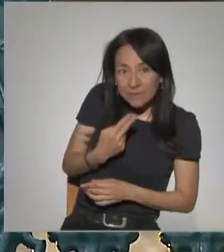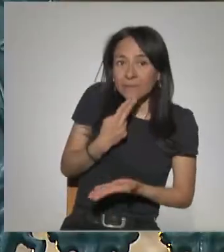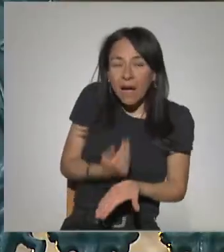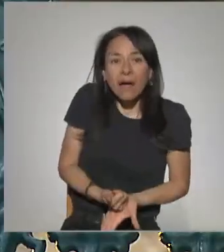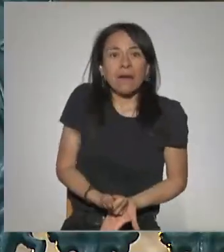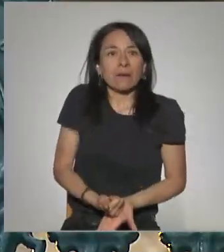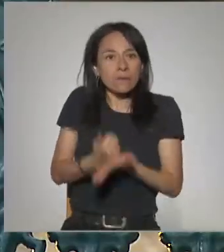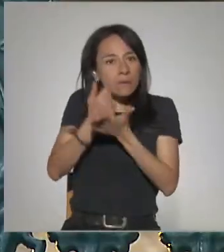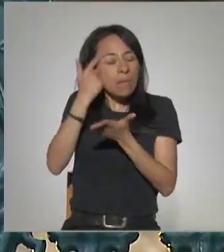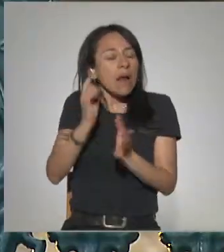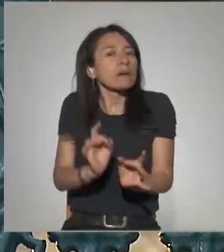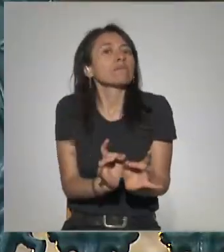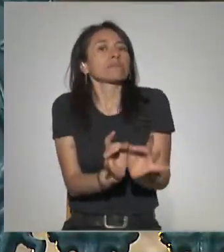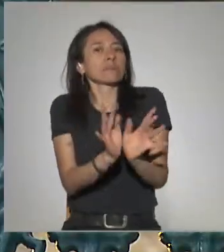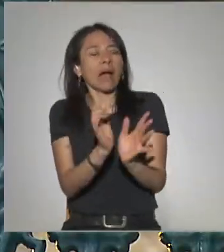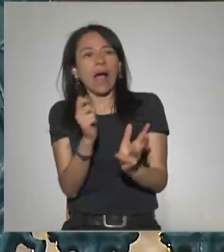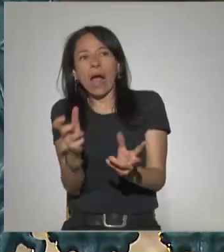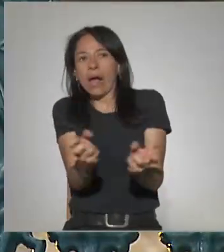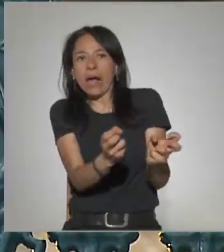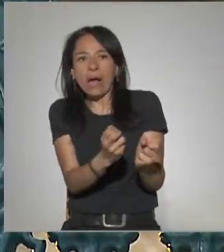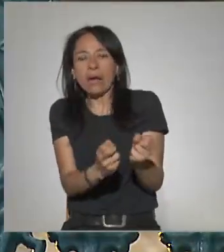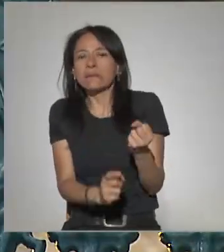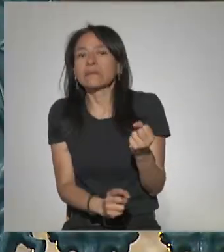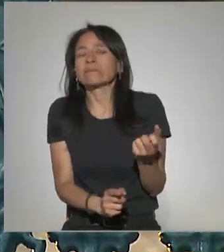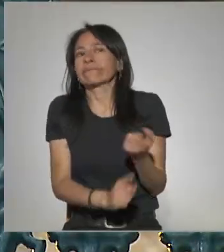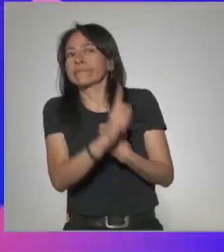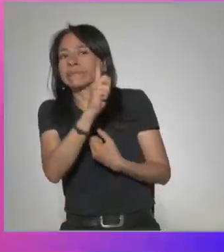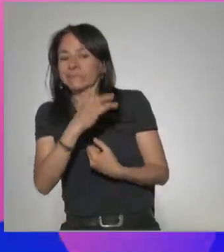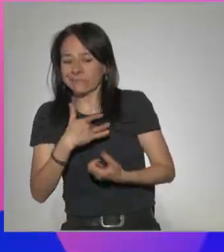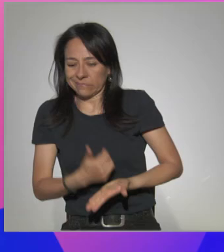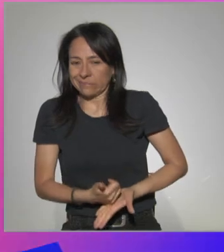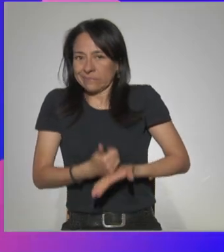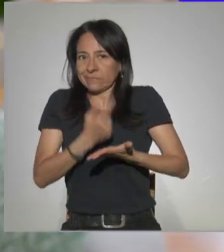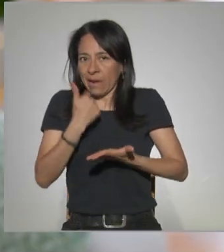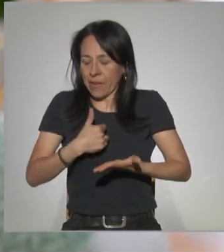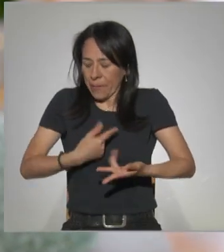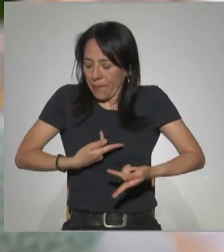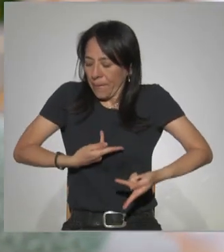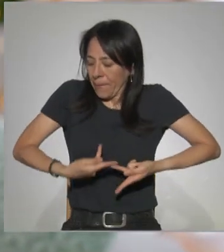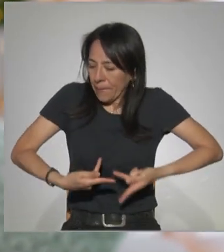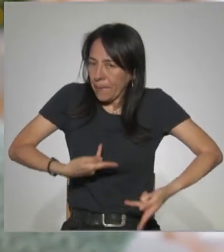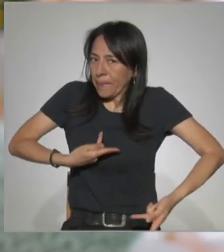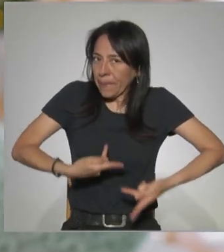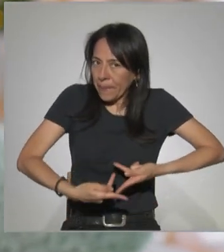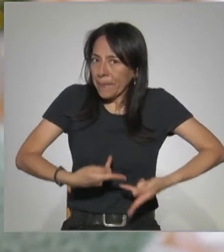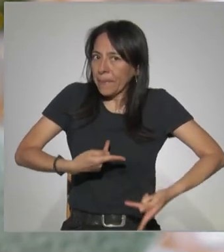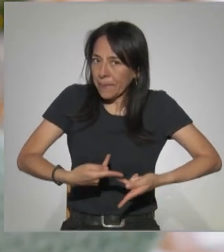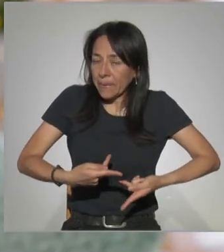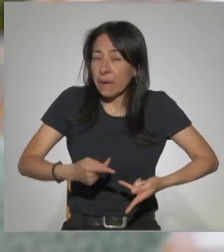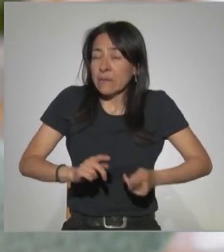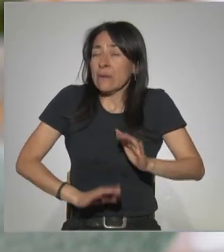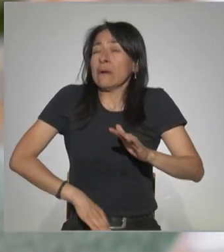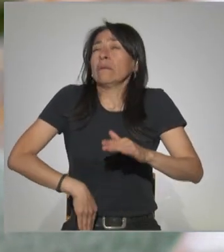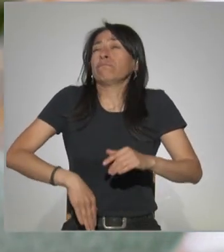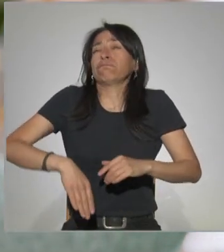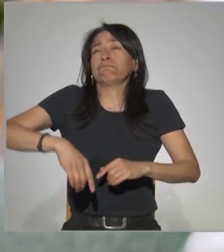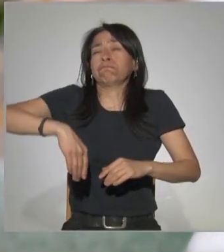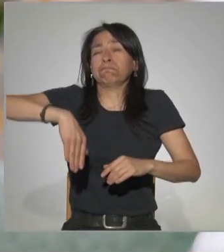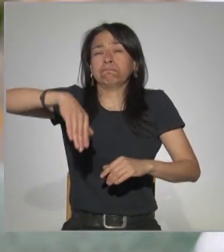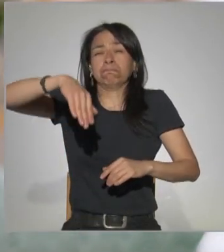esta situación estresante que estamos teniendo, ¿no? Si llega nuevamente al equilibrio,